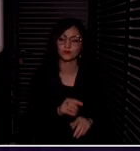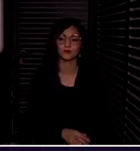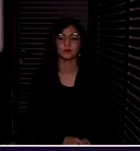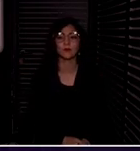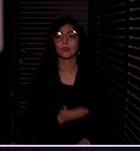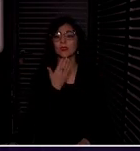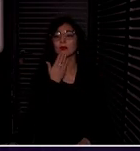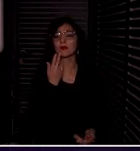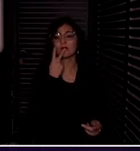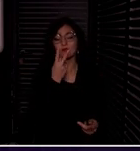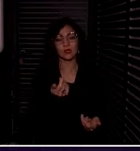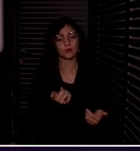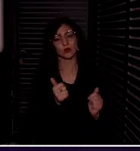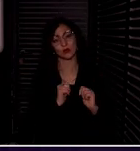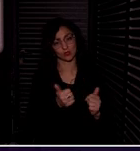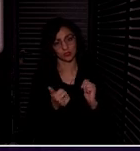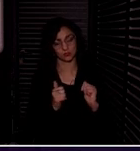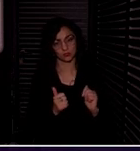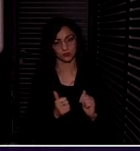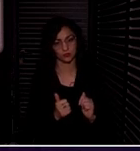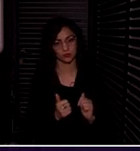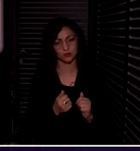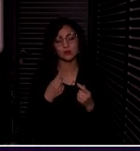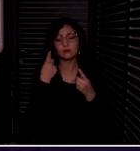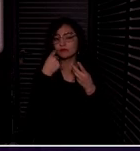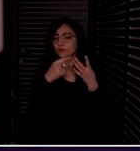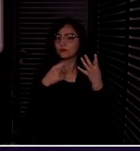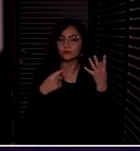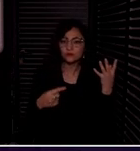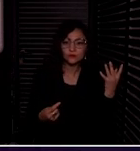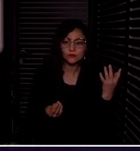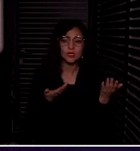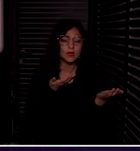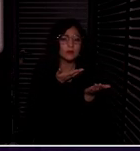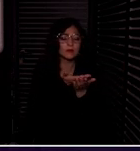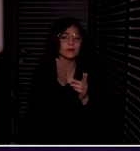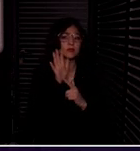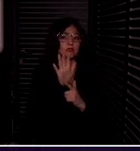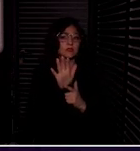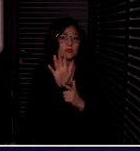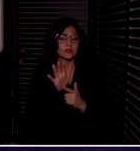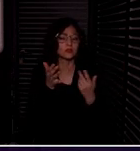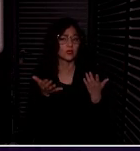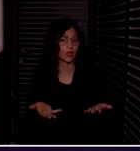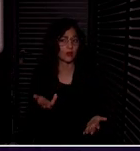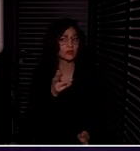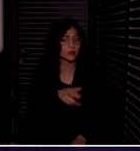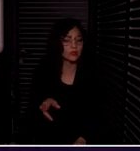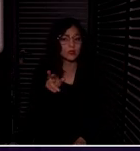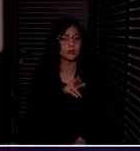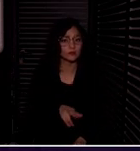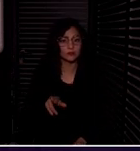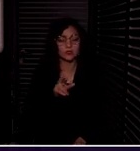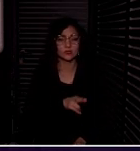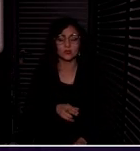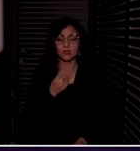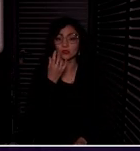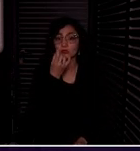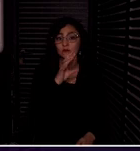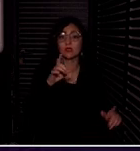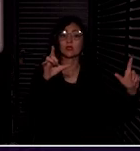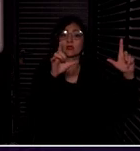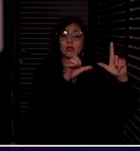los retos, ¿no? Yo, de todos los que he señalado aquí en la presentación, insistiría en pasar de la Smart TV, de la